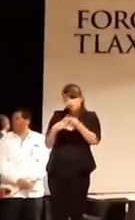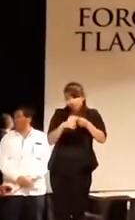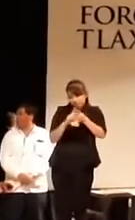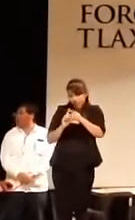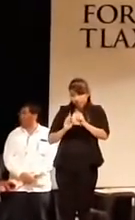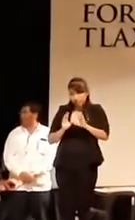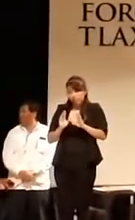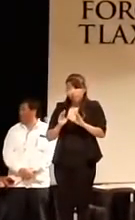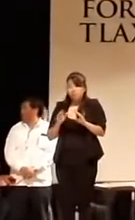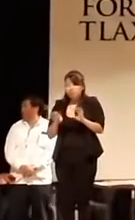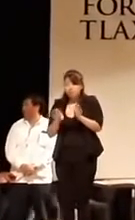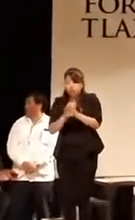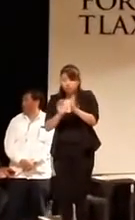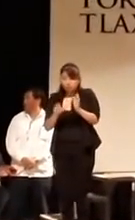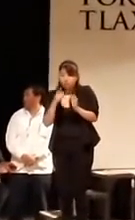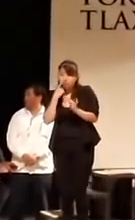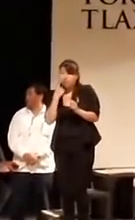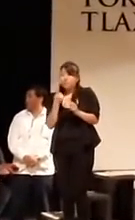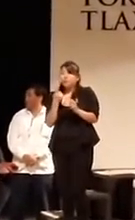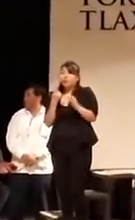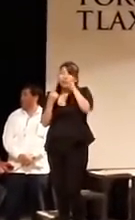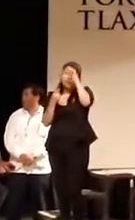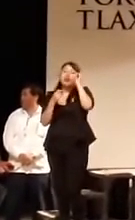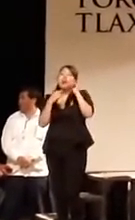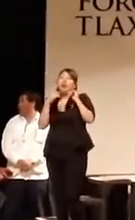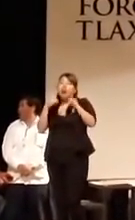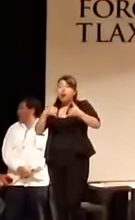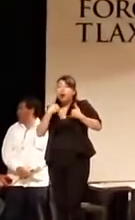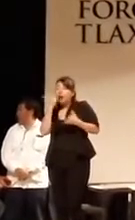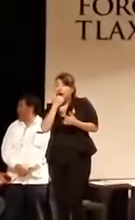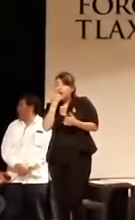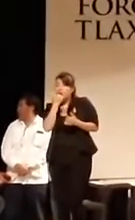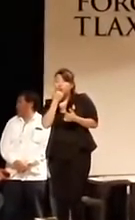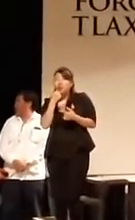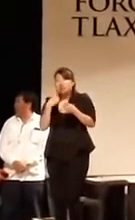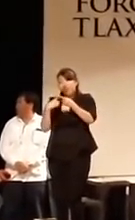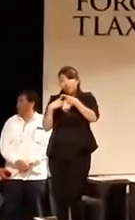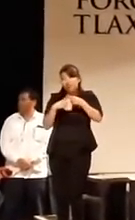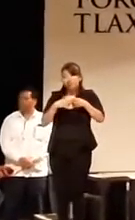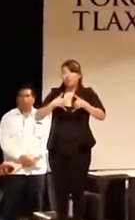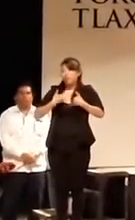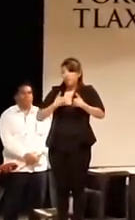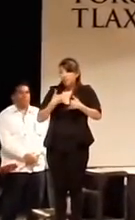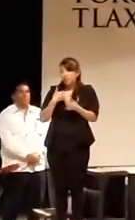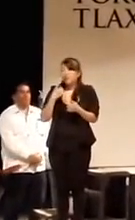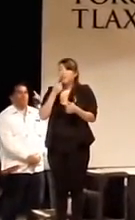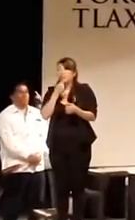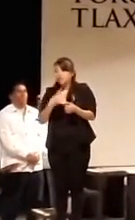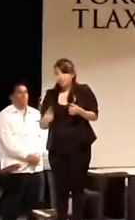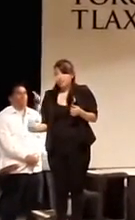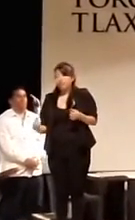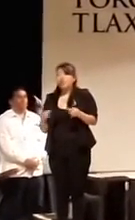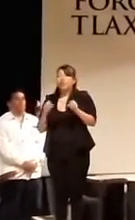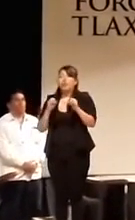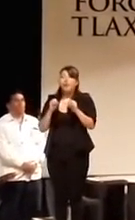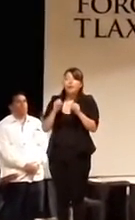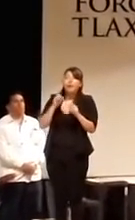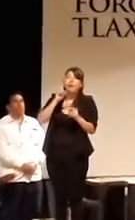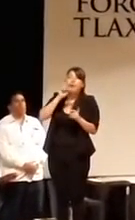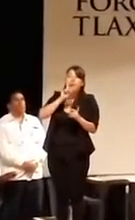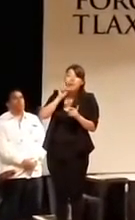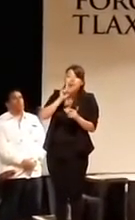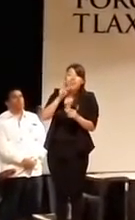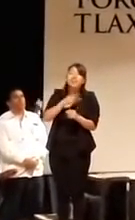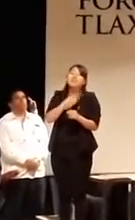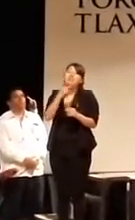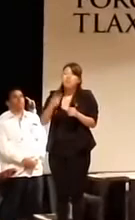que han vivido escenarios de violencia física y simbólica, que están en riesgo permanente por ser mujeres, por ser pobres,